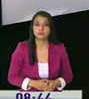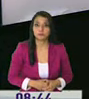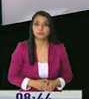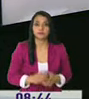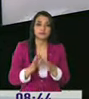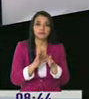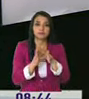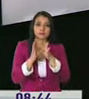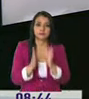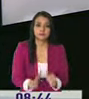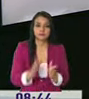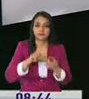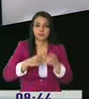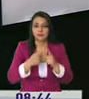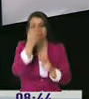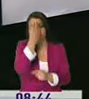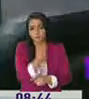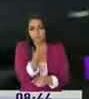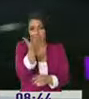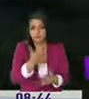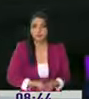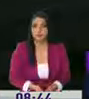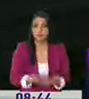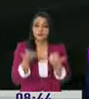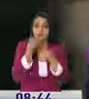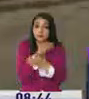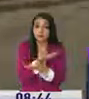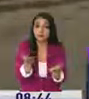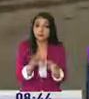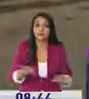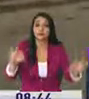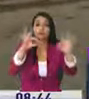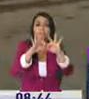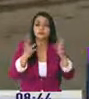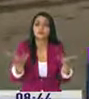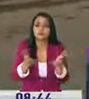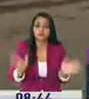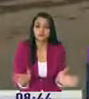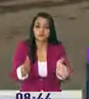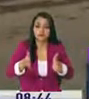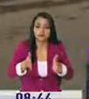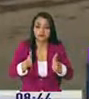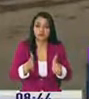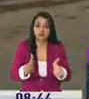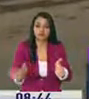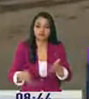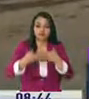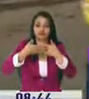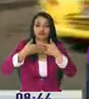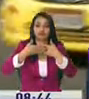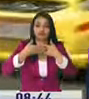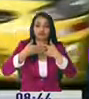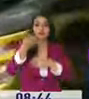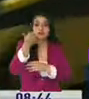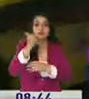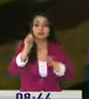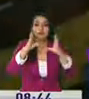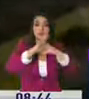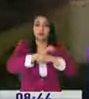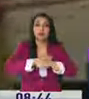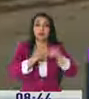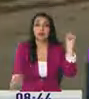Roberto, amigos, un excelente día para todos. Hoy la información es muy importante porque va a haber un cierre a partir de hoy a las 22 horas hasta